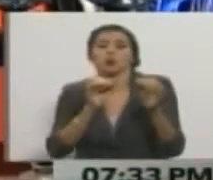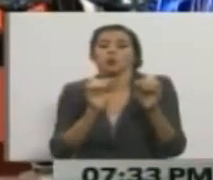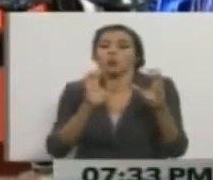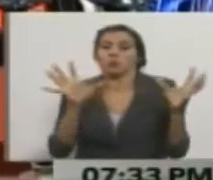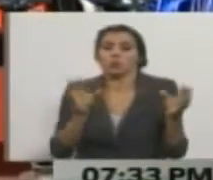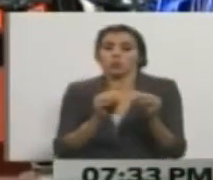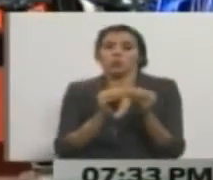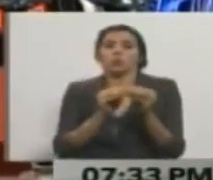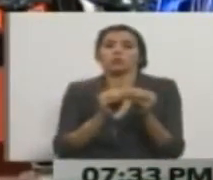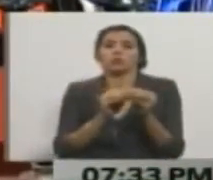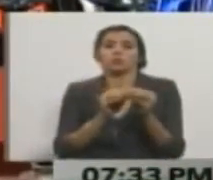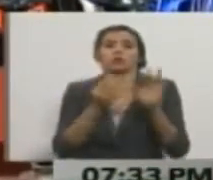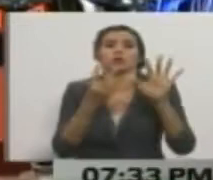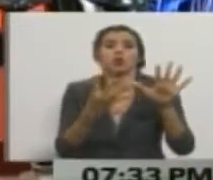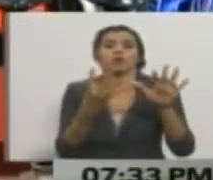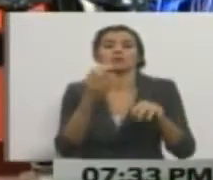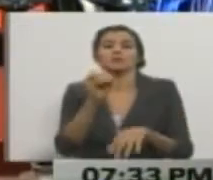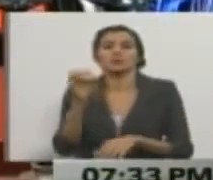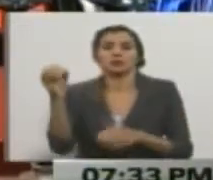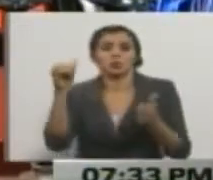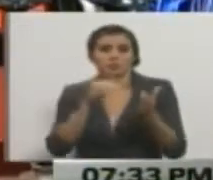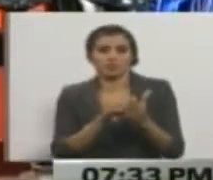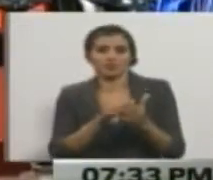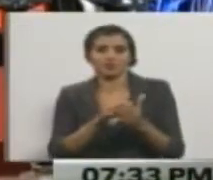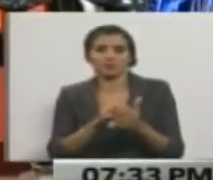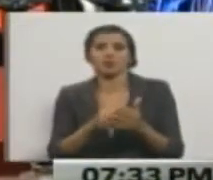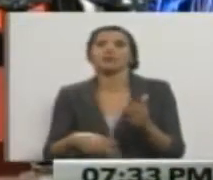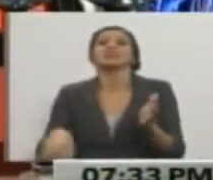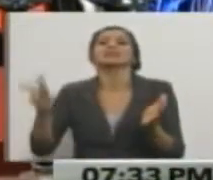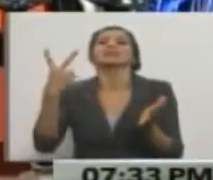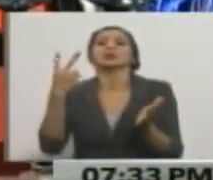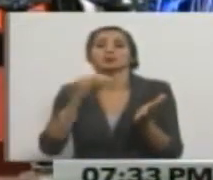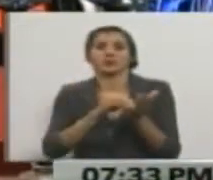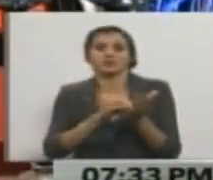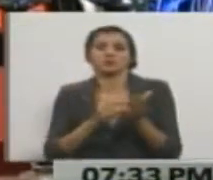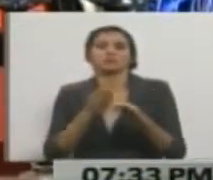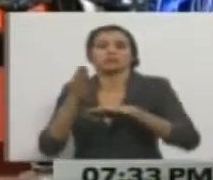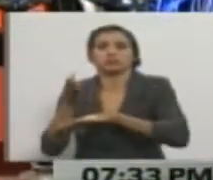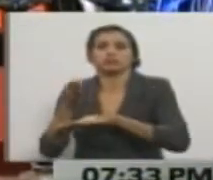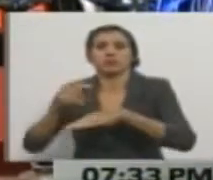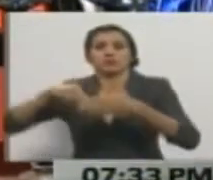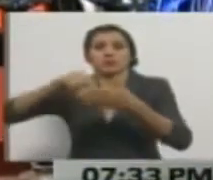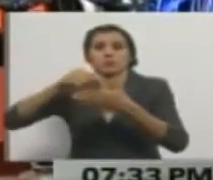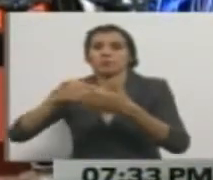900.000, cuando fueron a hacer la validación, 900.000 no fueron.